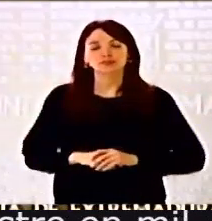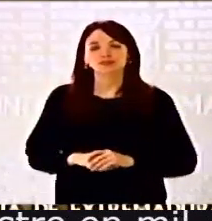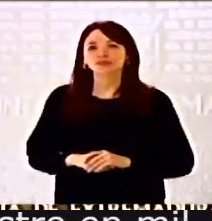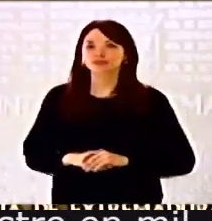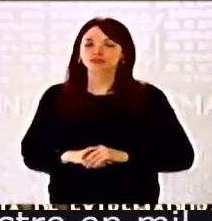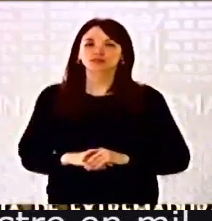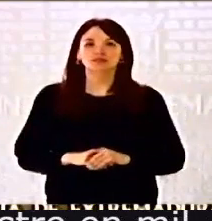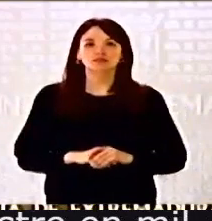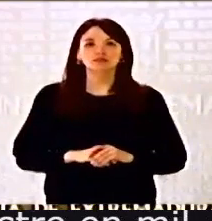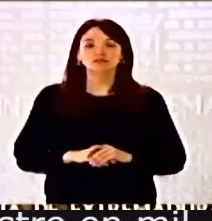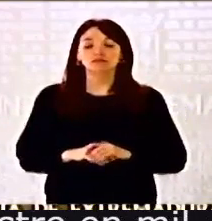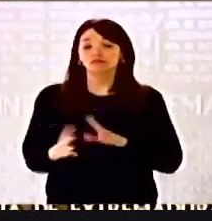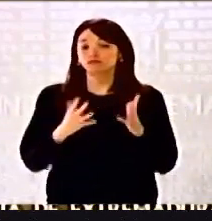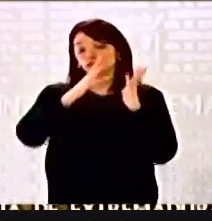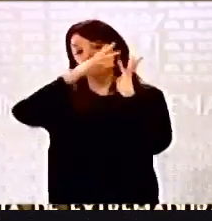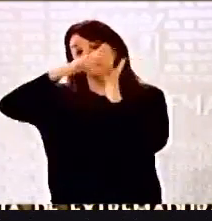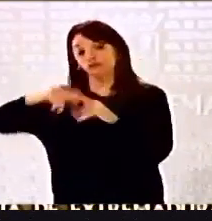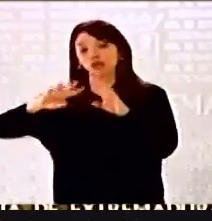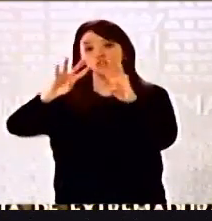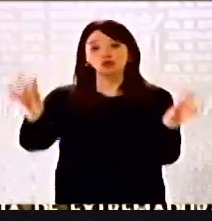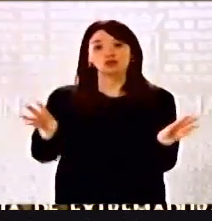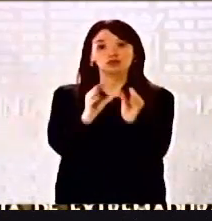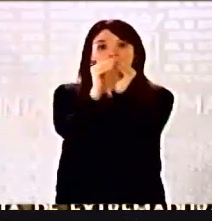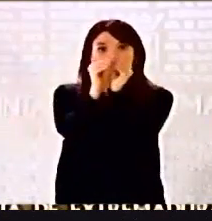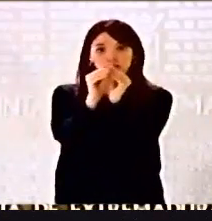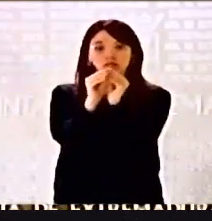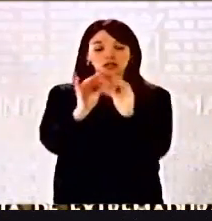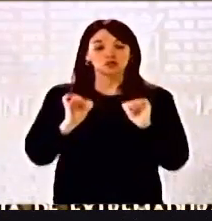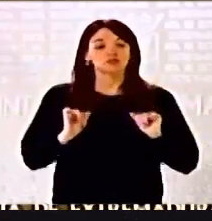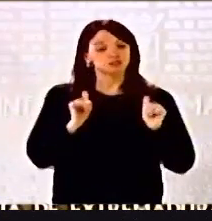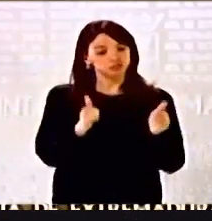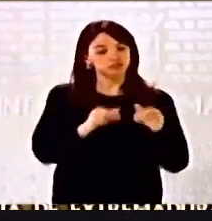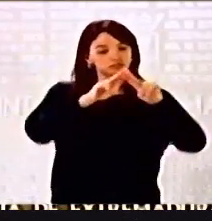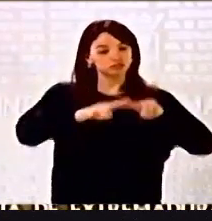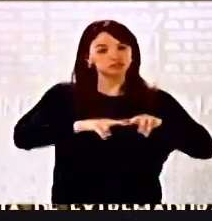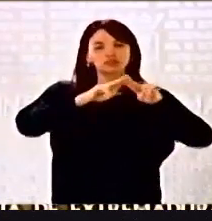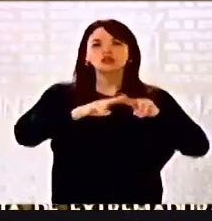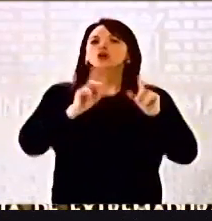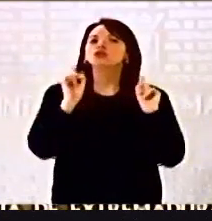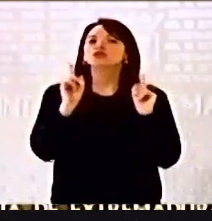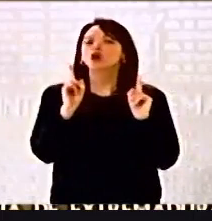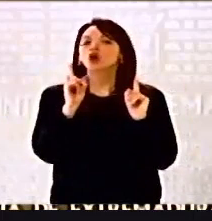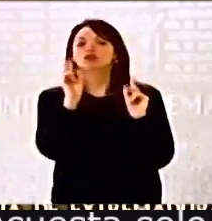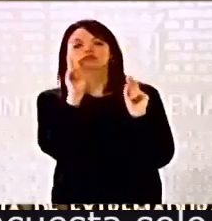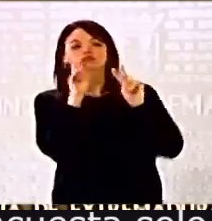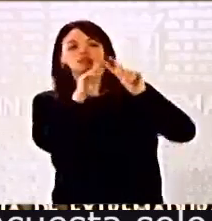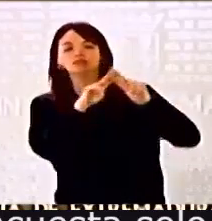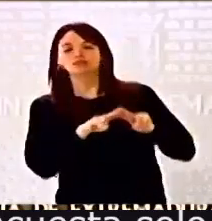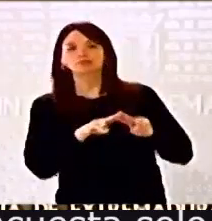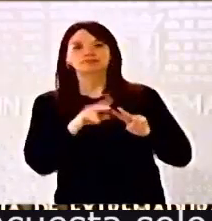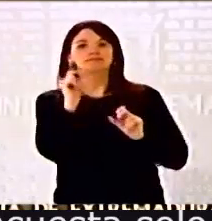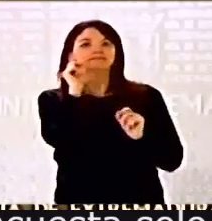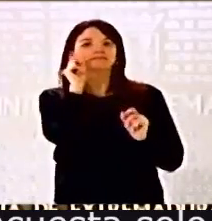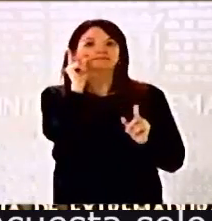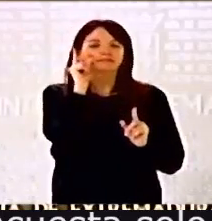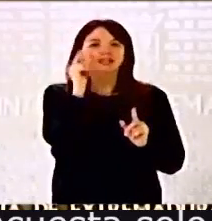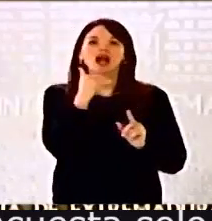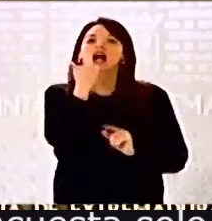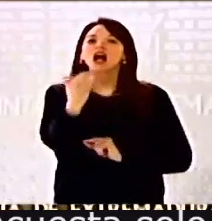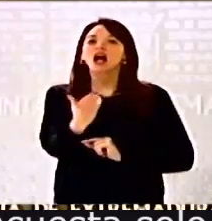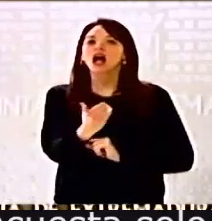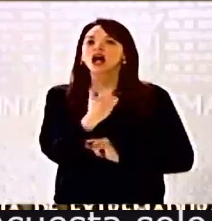En conclusión, un poco, para esta primera parte, la encuesta solo detecta parcialmente la crisis que se ha producido en